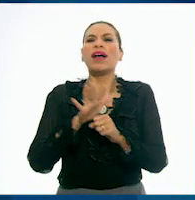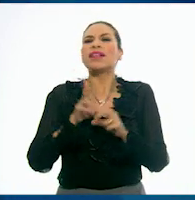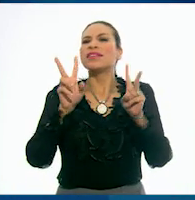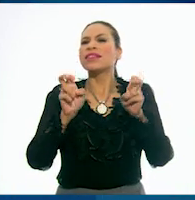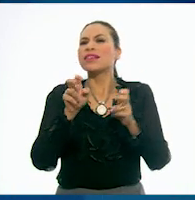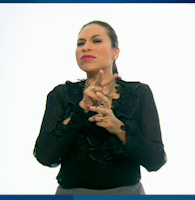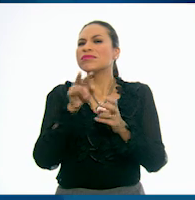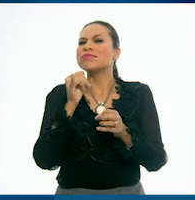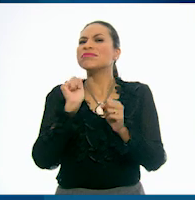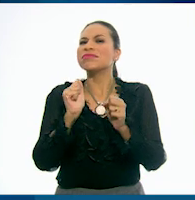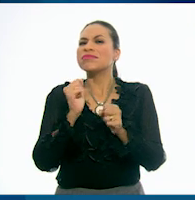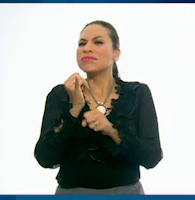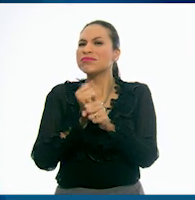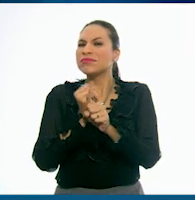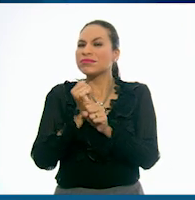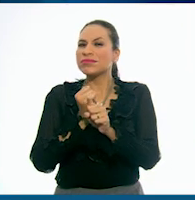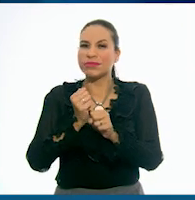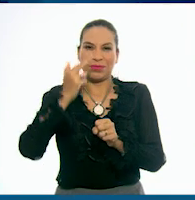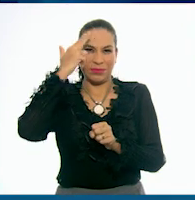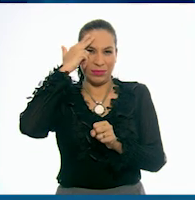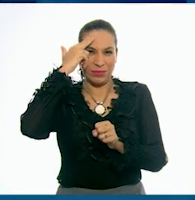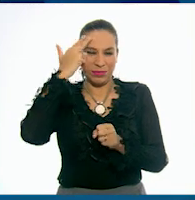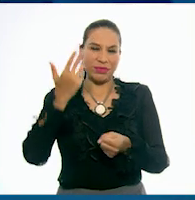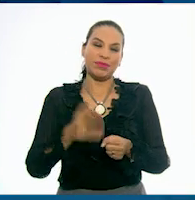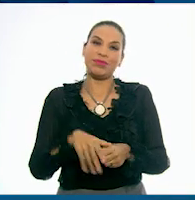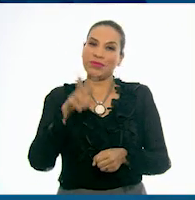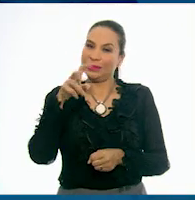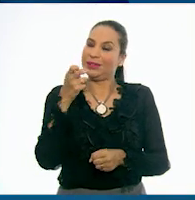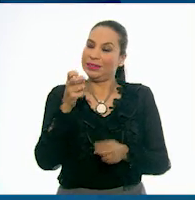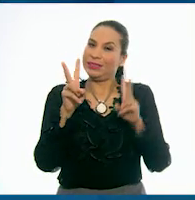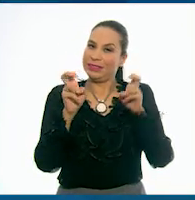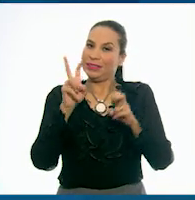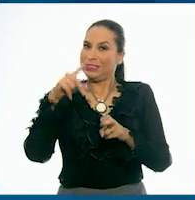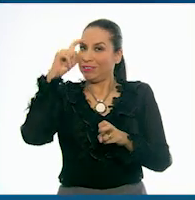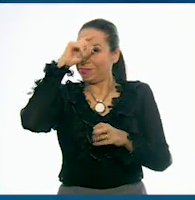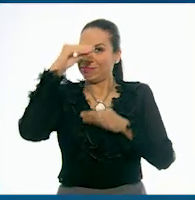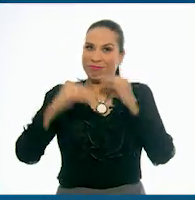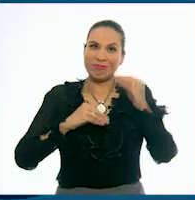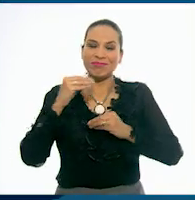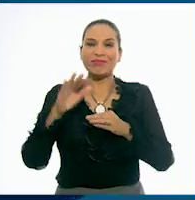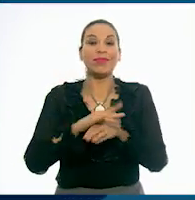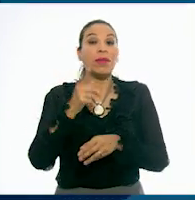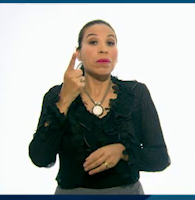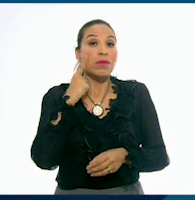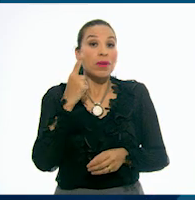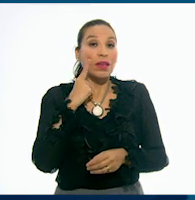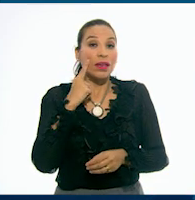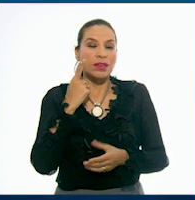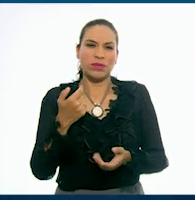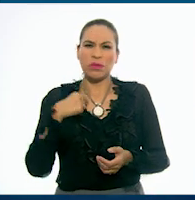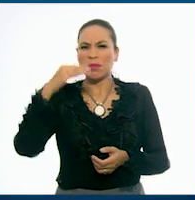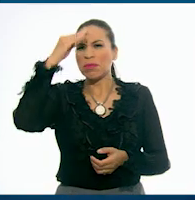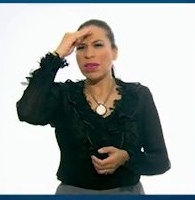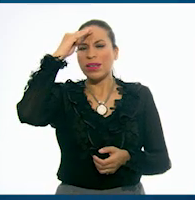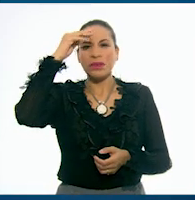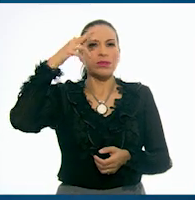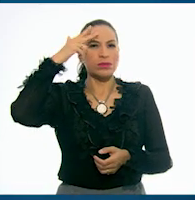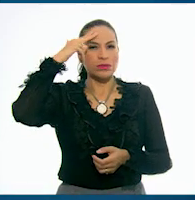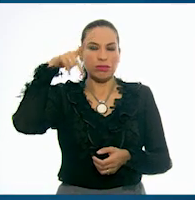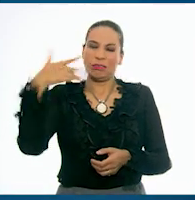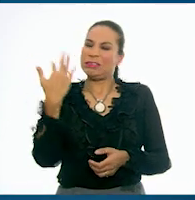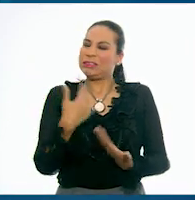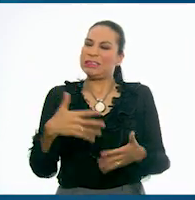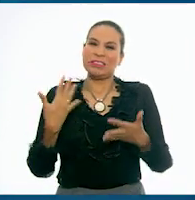de su investigación? El porfiriato. No, pues sí es un tema polémico, porque fíjense que yo pienso que Porfirio Díaz fue un